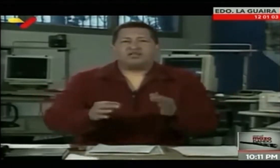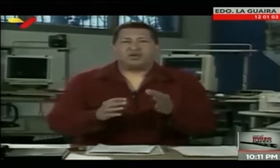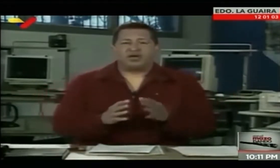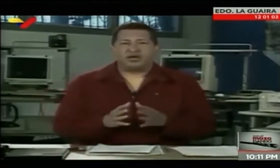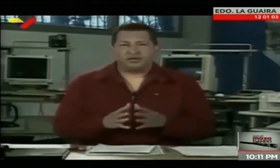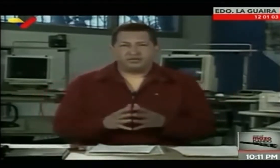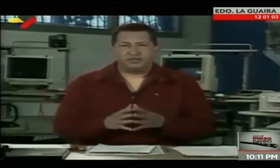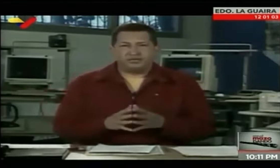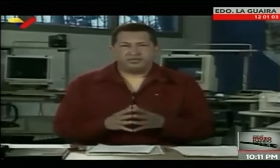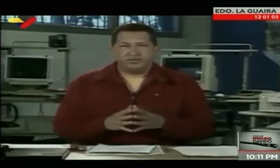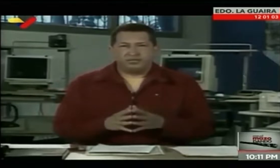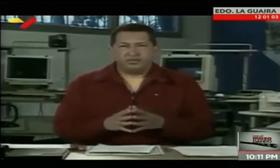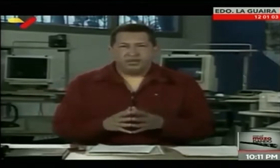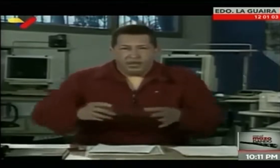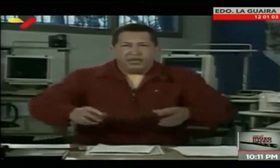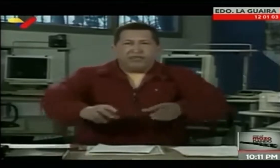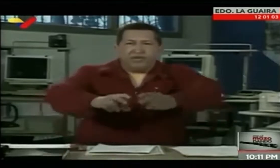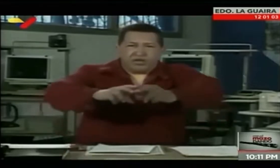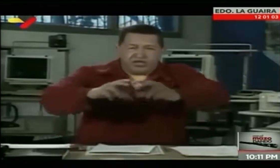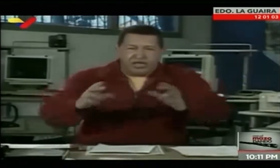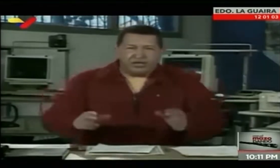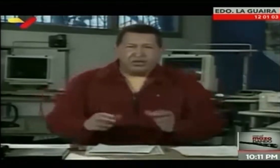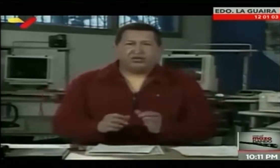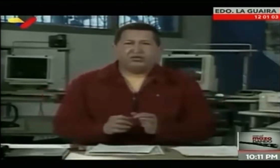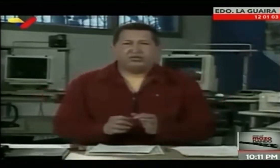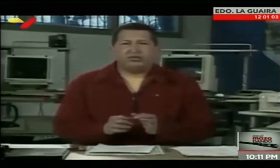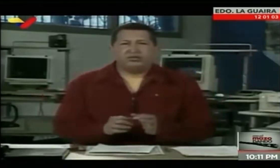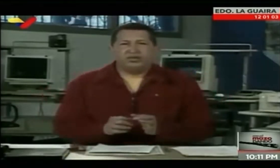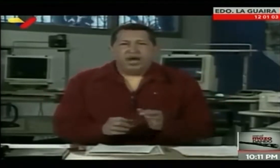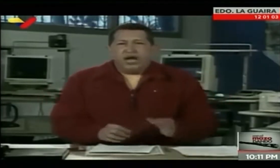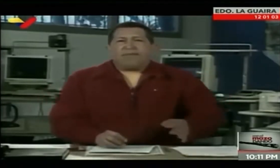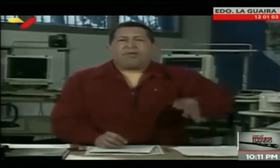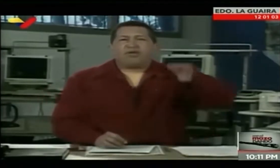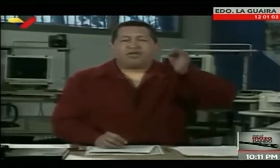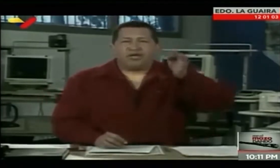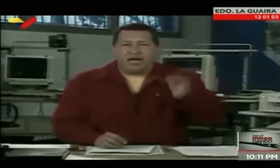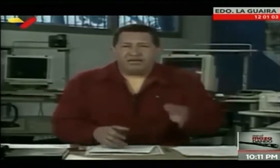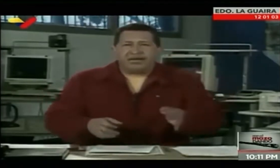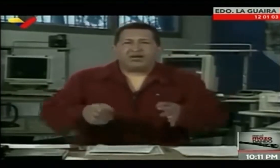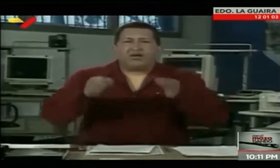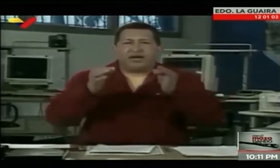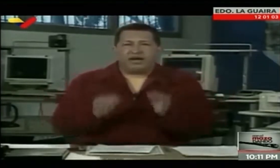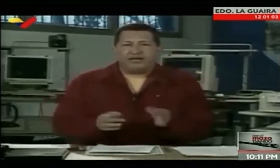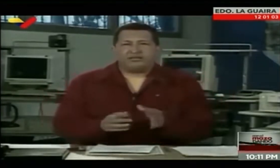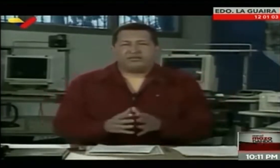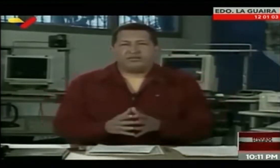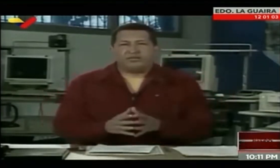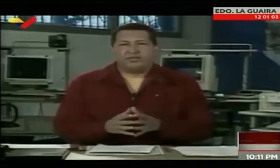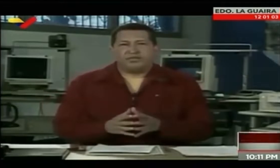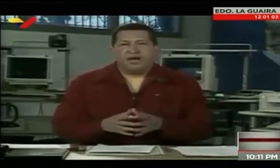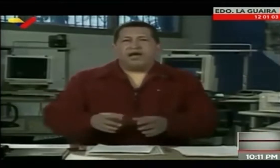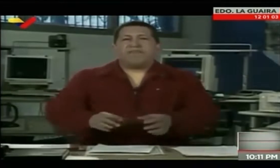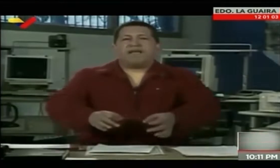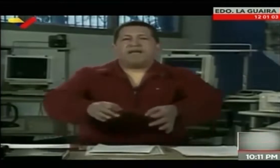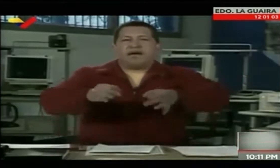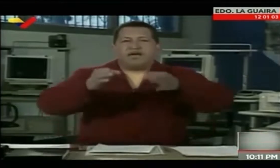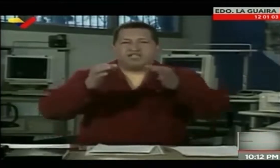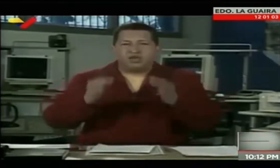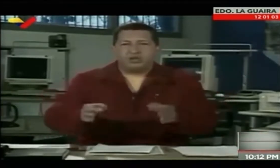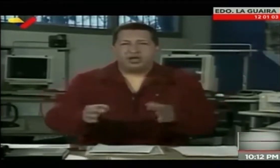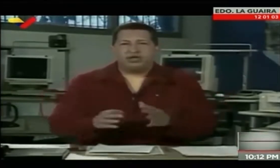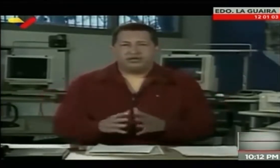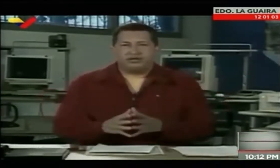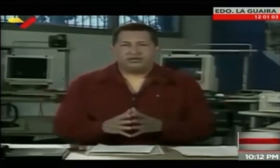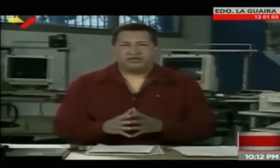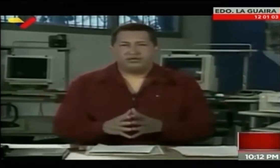al mariscal Sucre y terminó diciendo: la posteridad recordará al